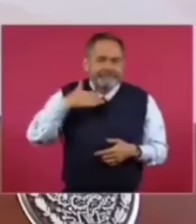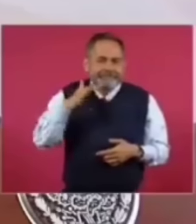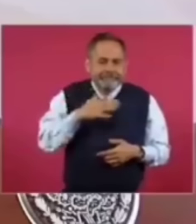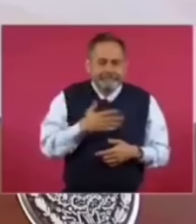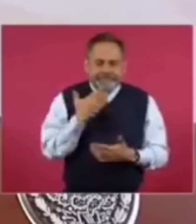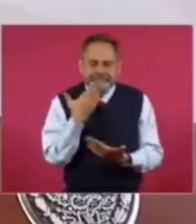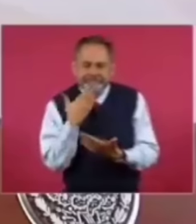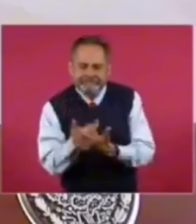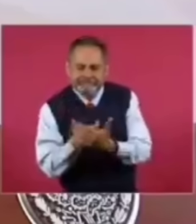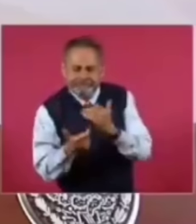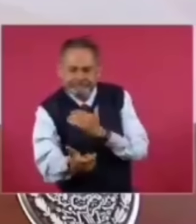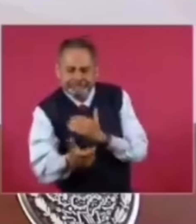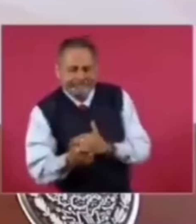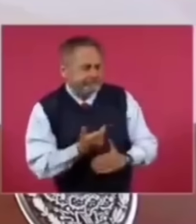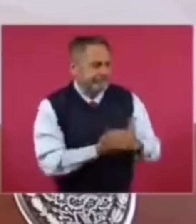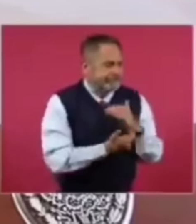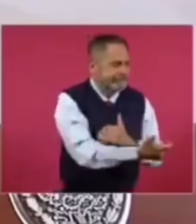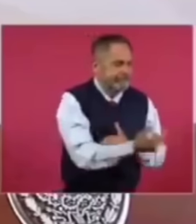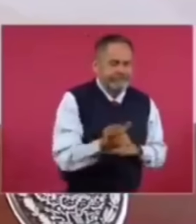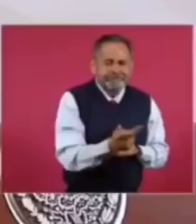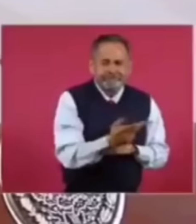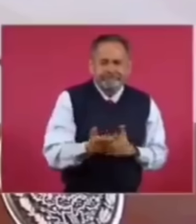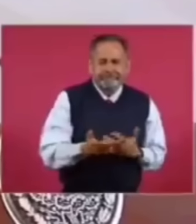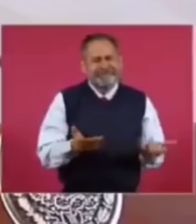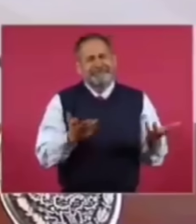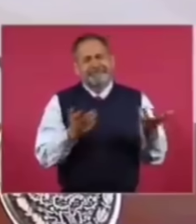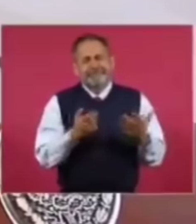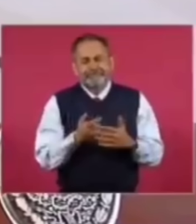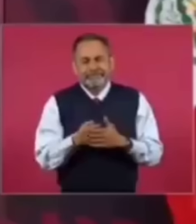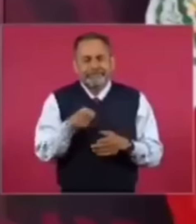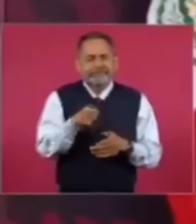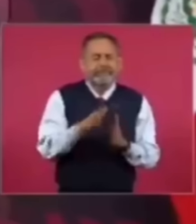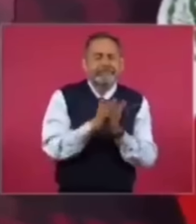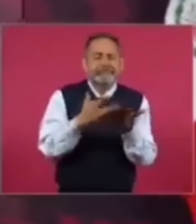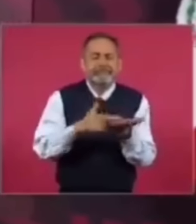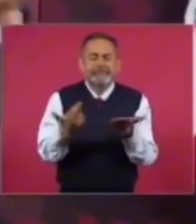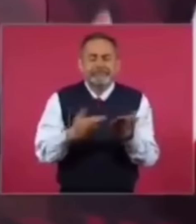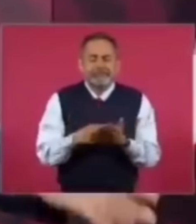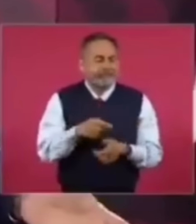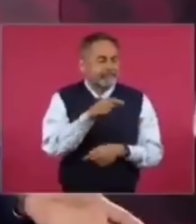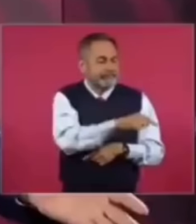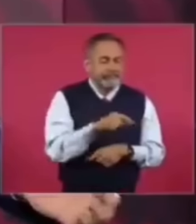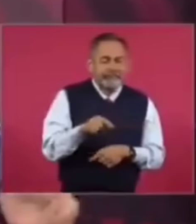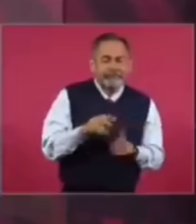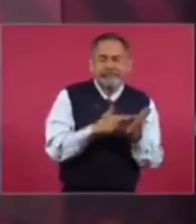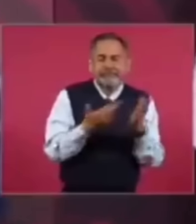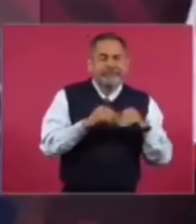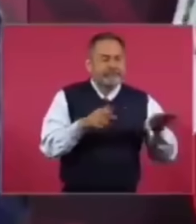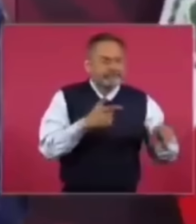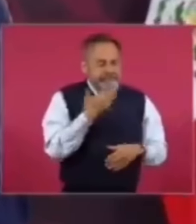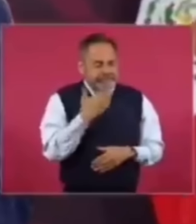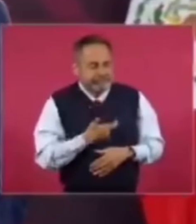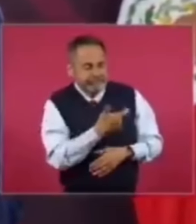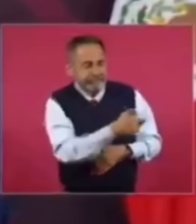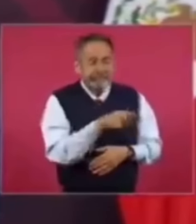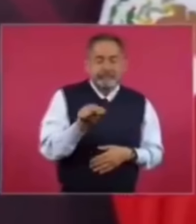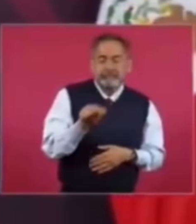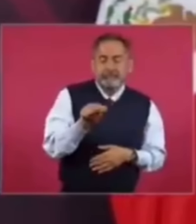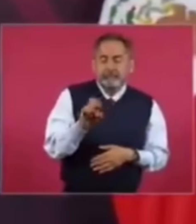Sus dos revistas, una Nexos de Aguilar Camín y la